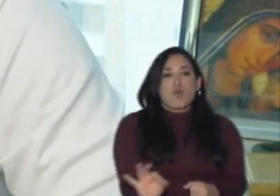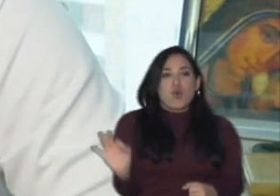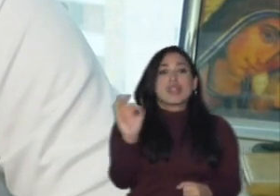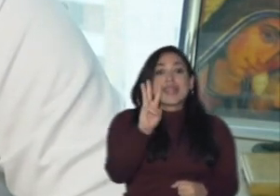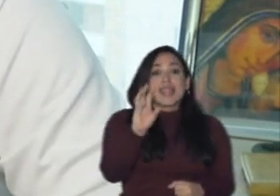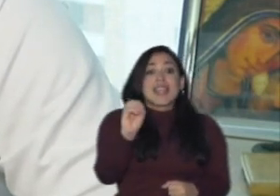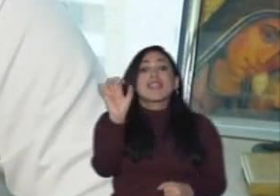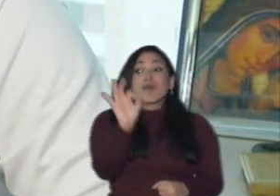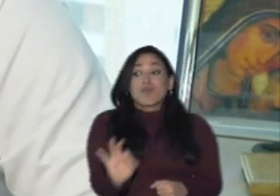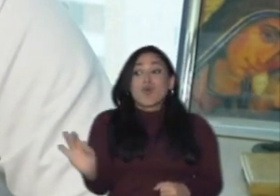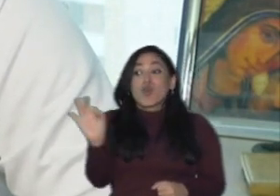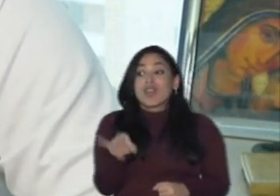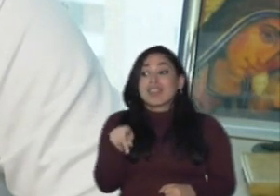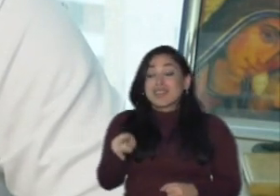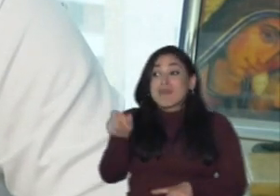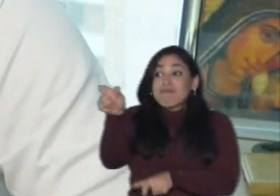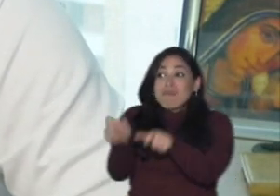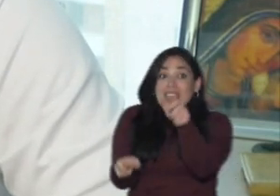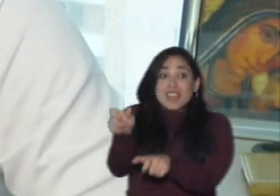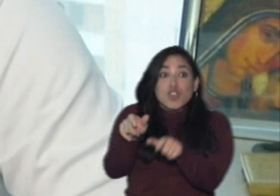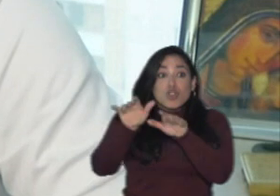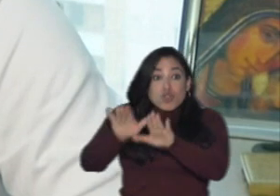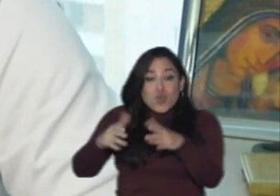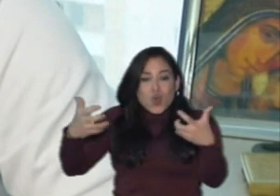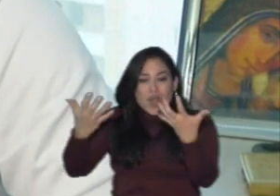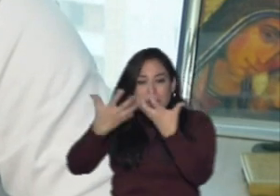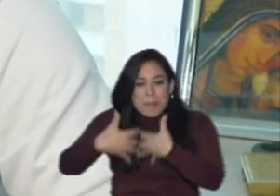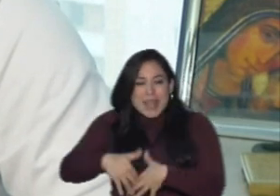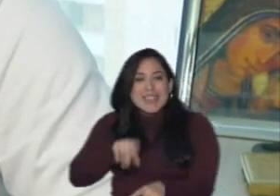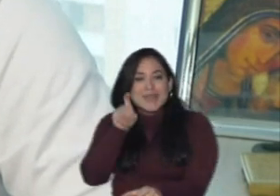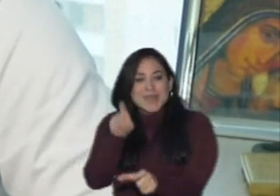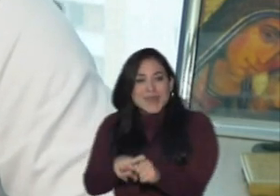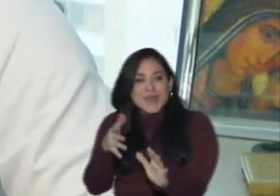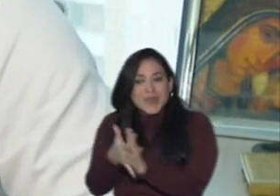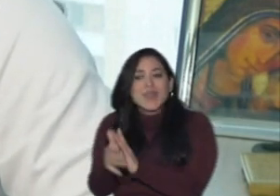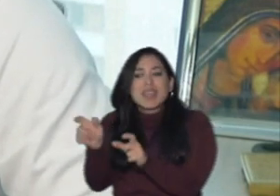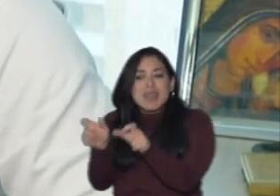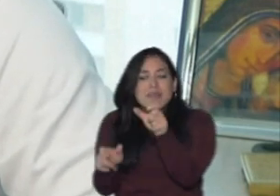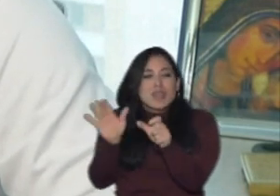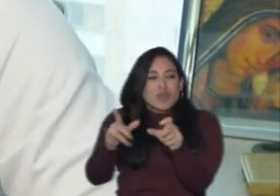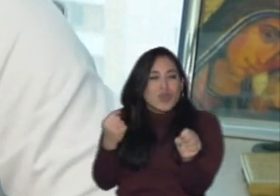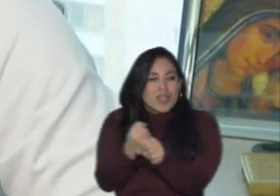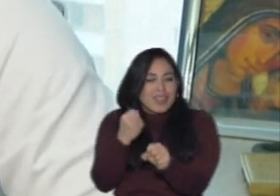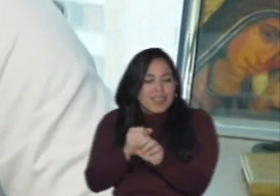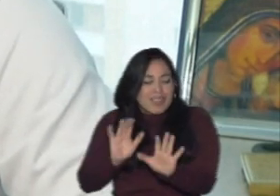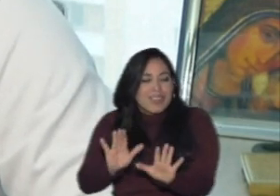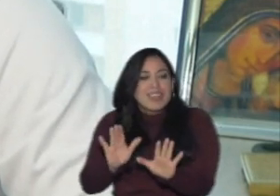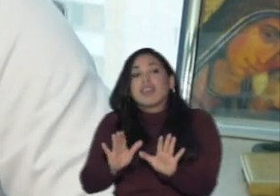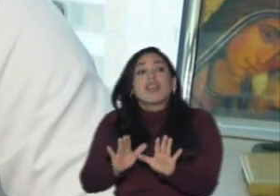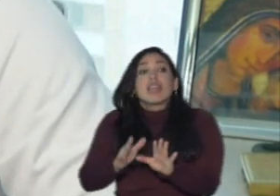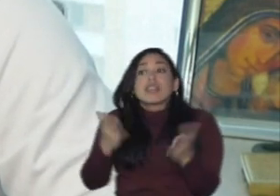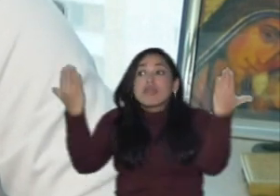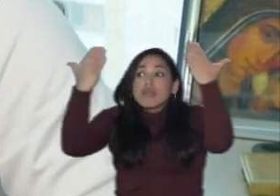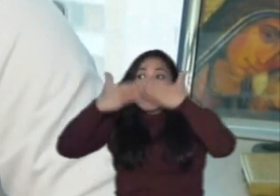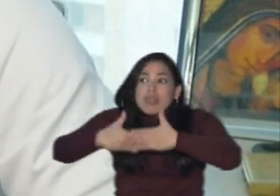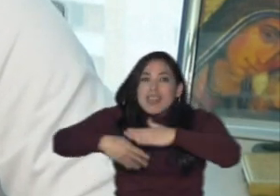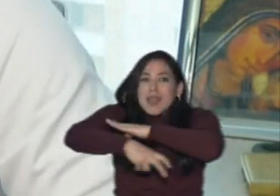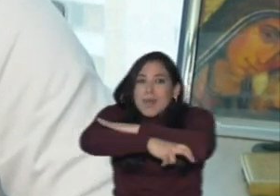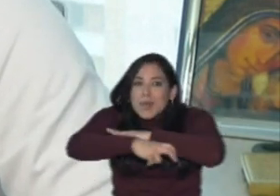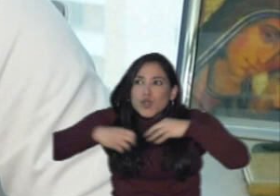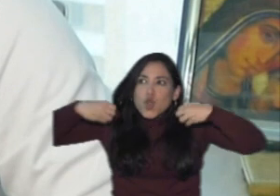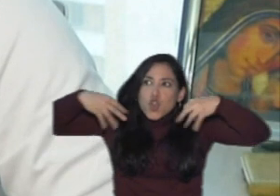30% de los clientes, de la energía, perdón, de los clientes que cometen el delito de